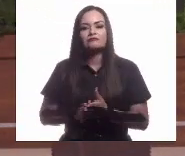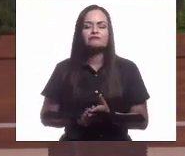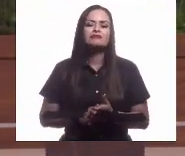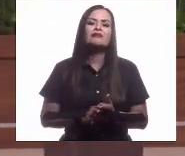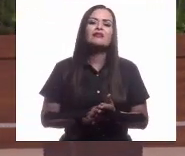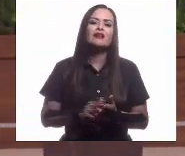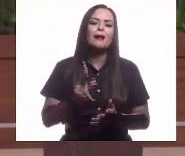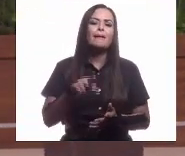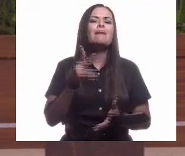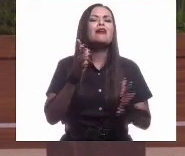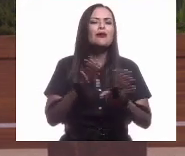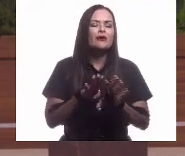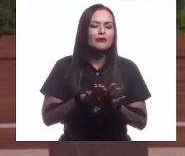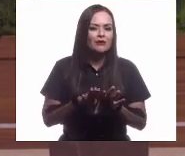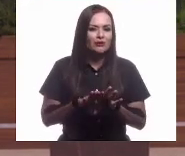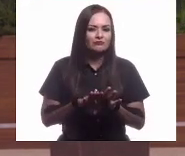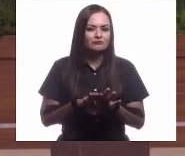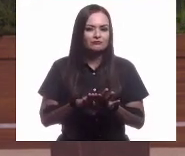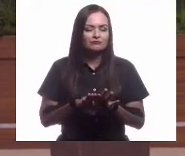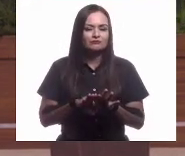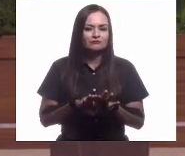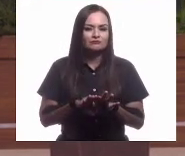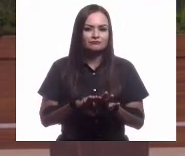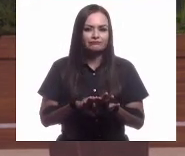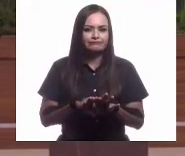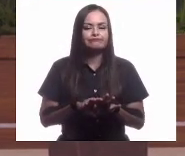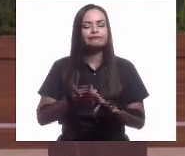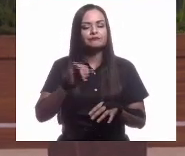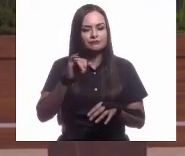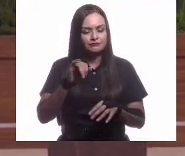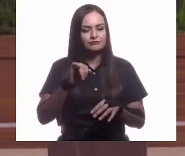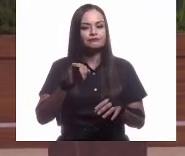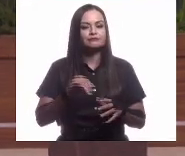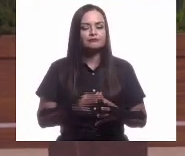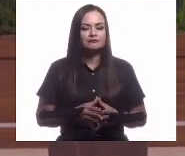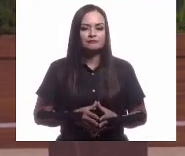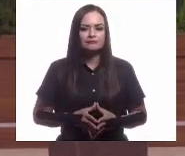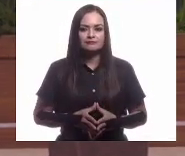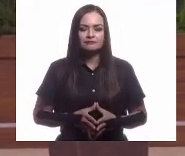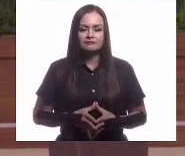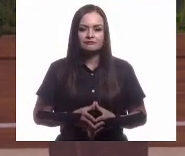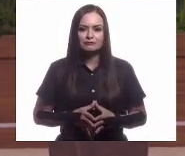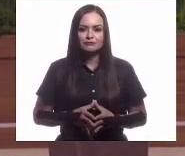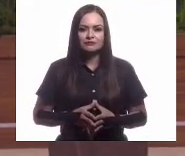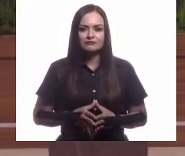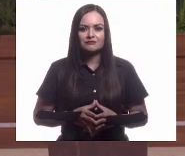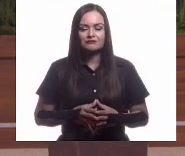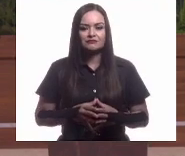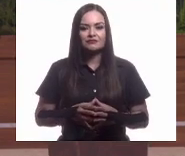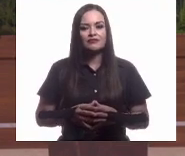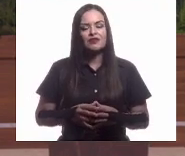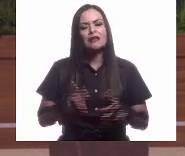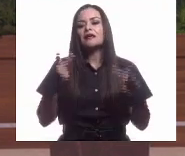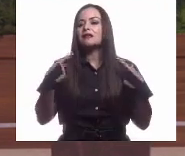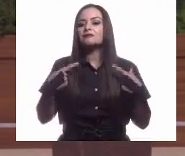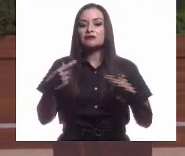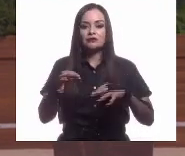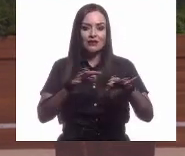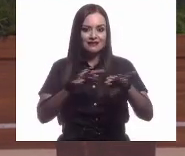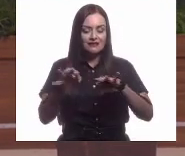se mide más difícil y que también sirve el empleo, es alimentar la autoestima de las